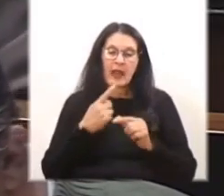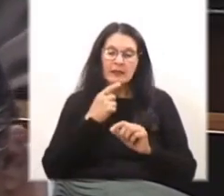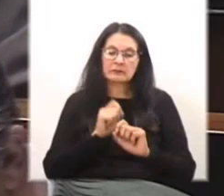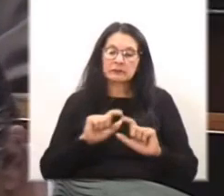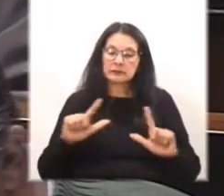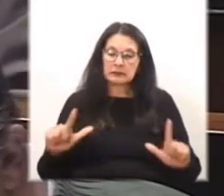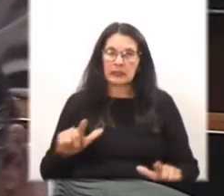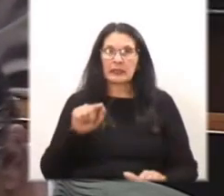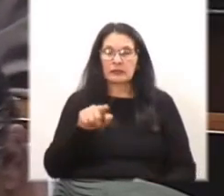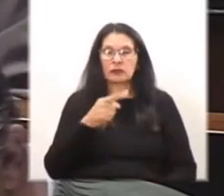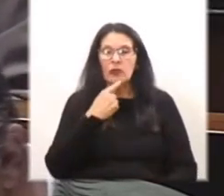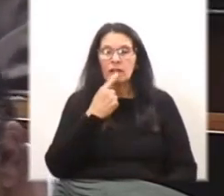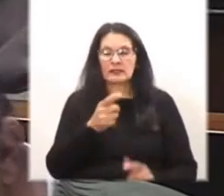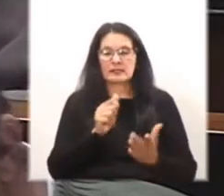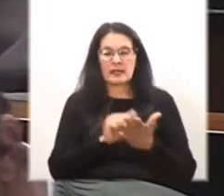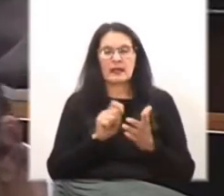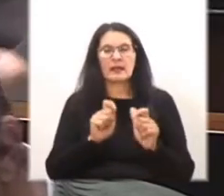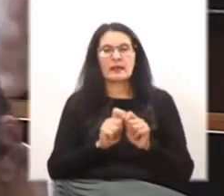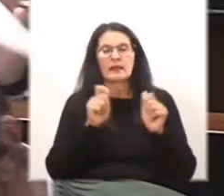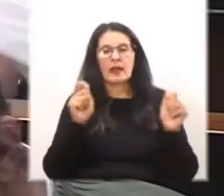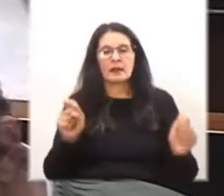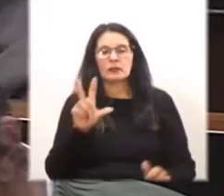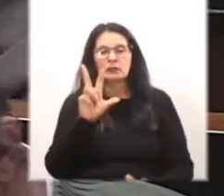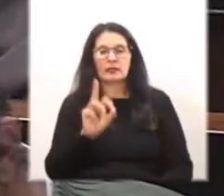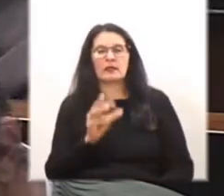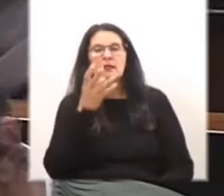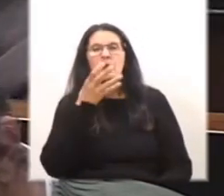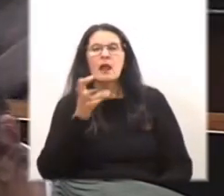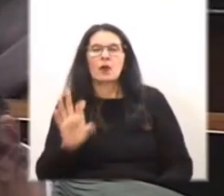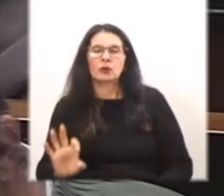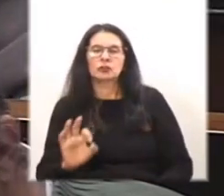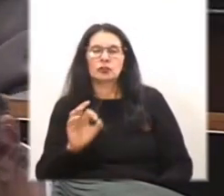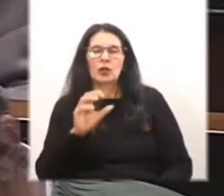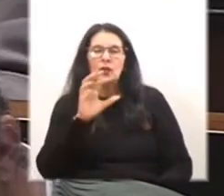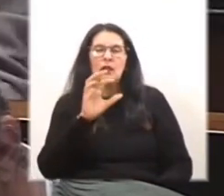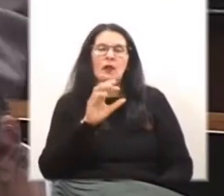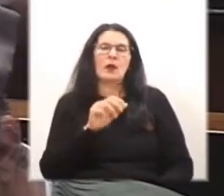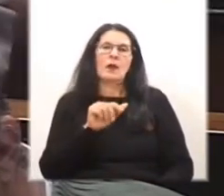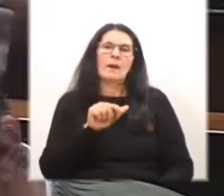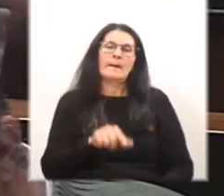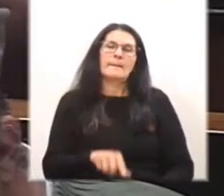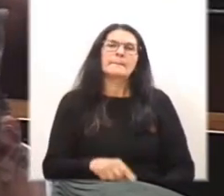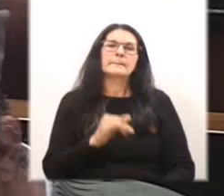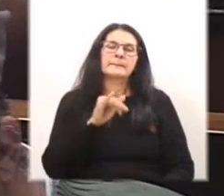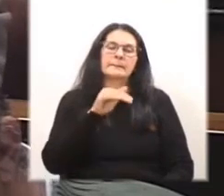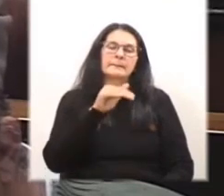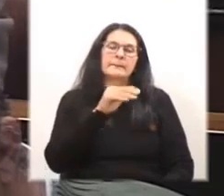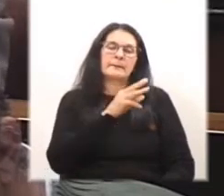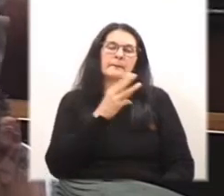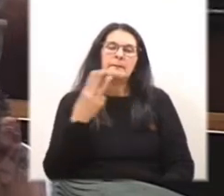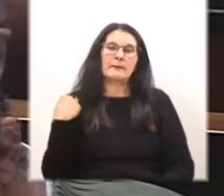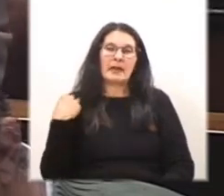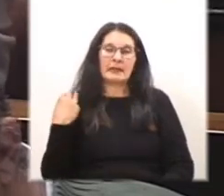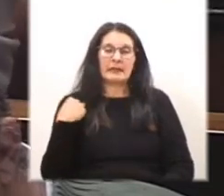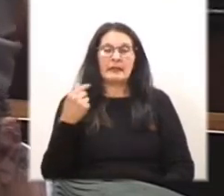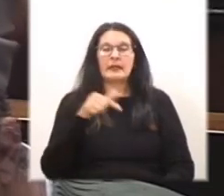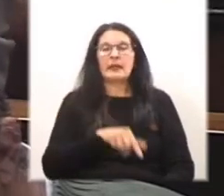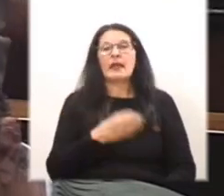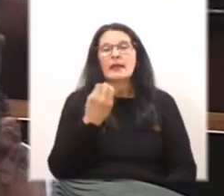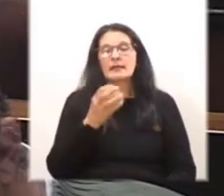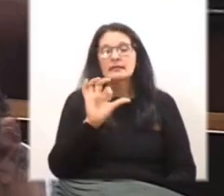una nota del Observador del 30 de agosto de este año. El senador Manini Ríos, en